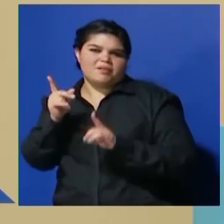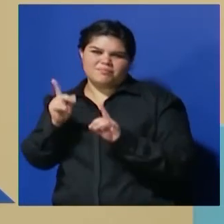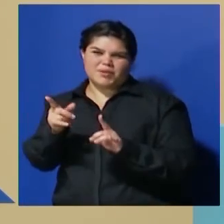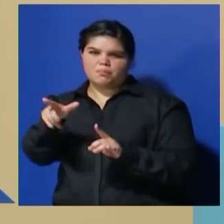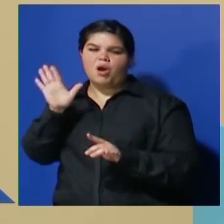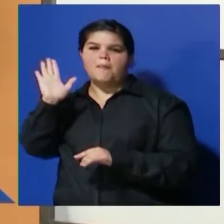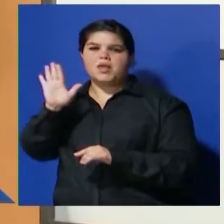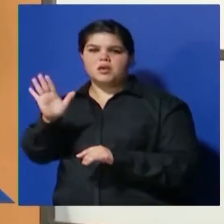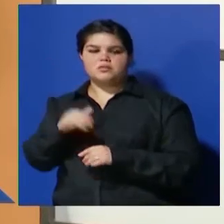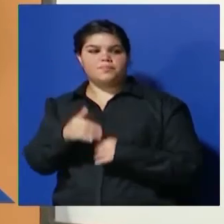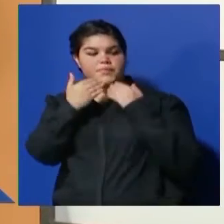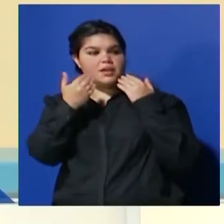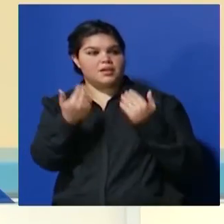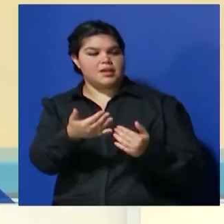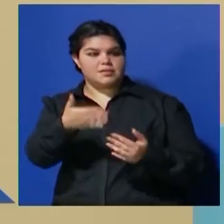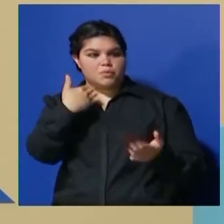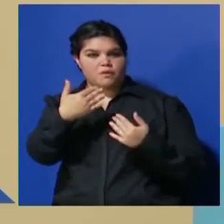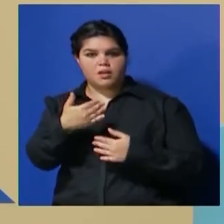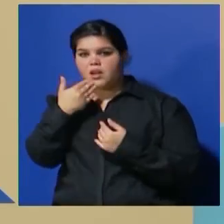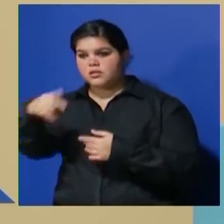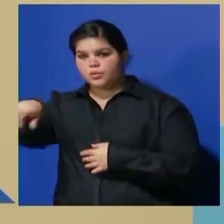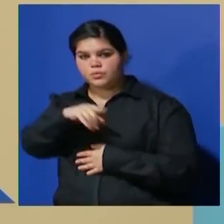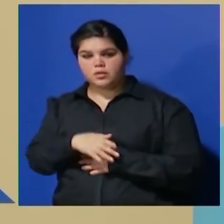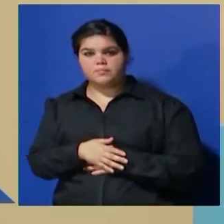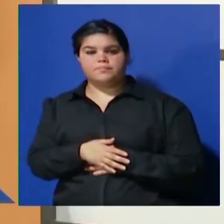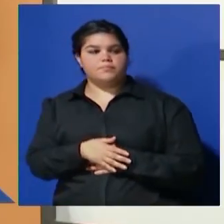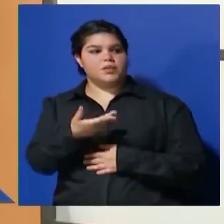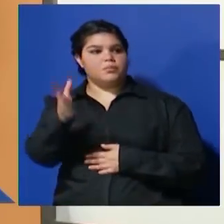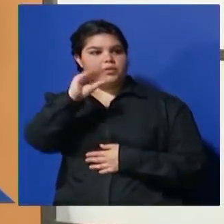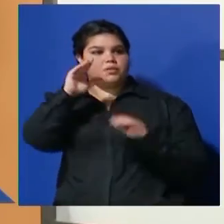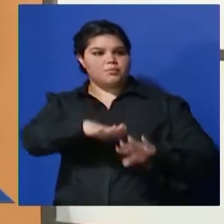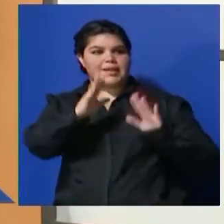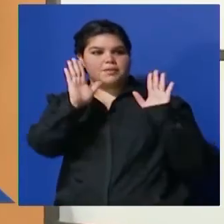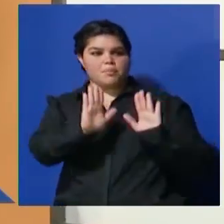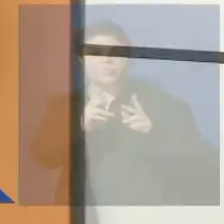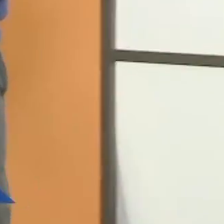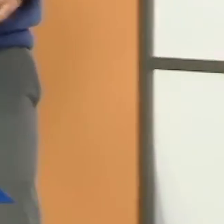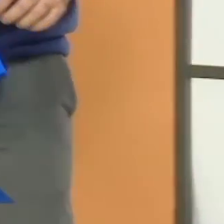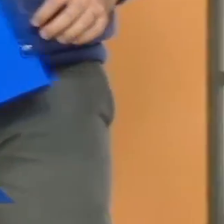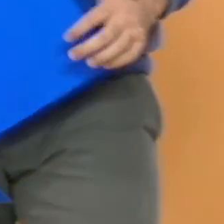que ver. Gracias por la charla. No, gracias a ustedes, chicos. Buenas noches. Buenas noches. Hacemos pausa, ya venimos.